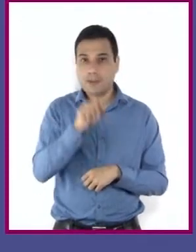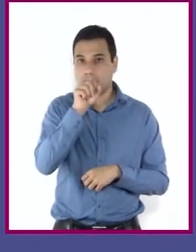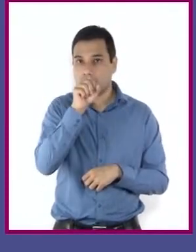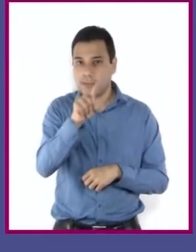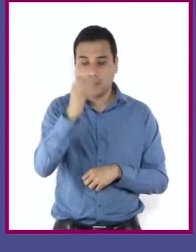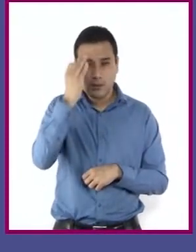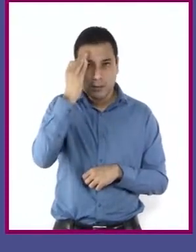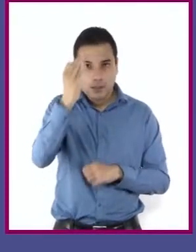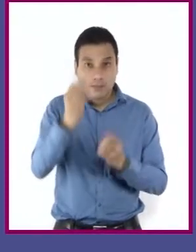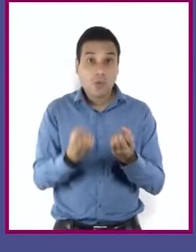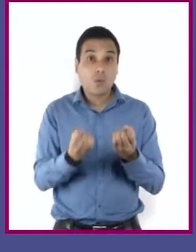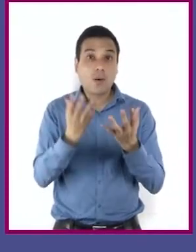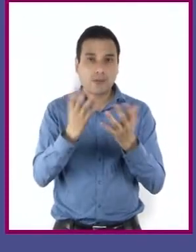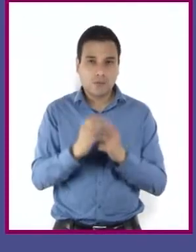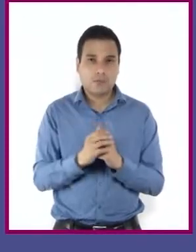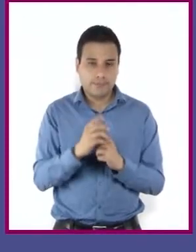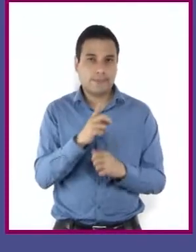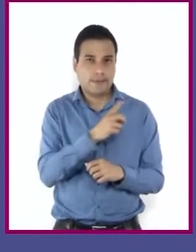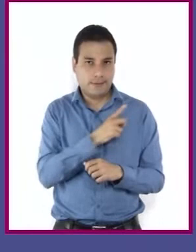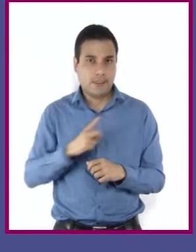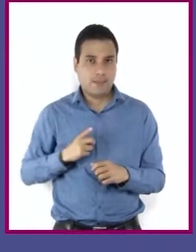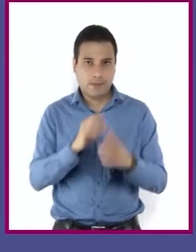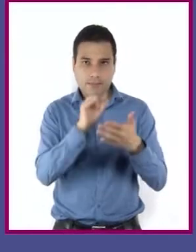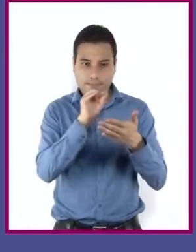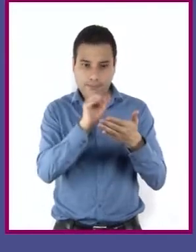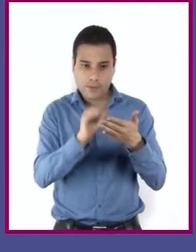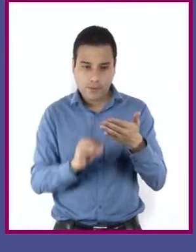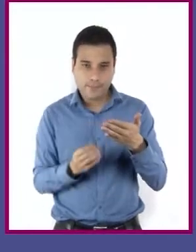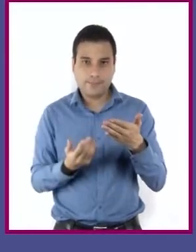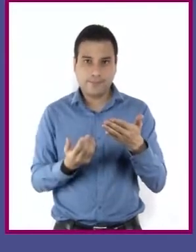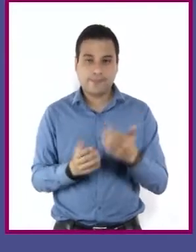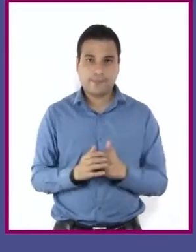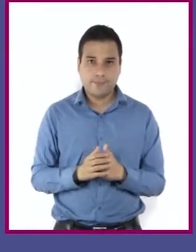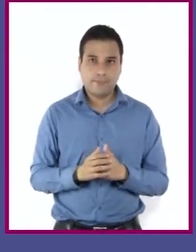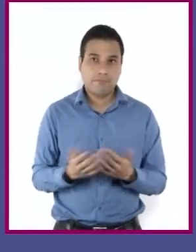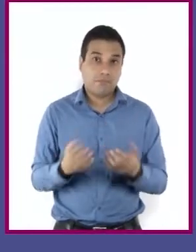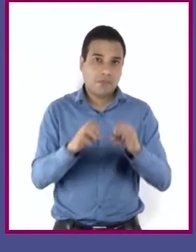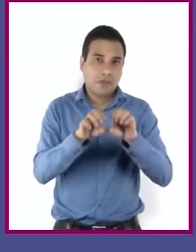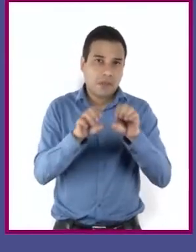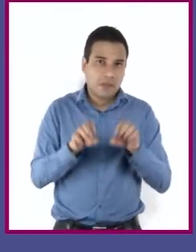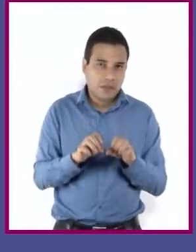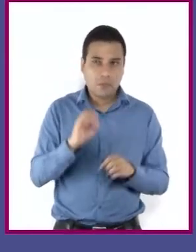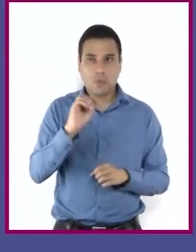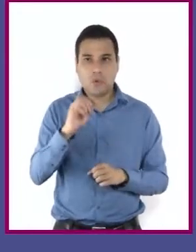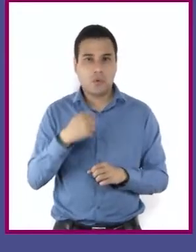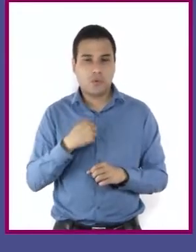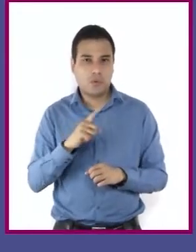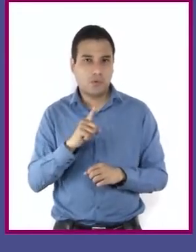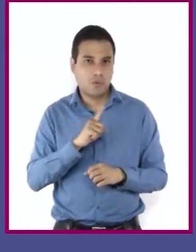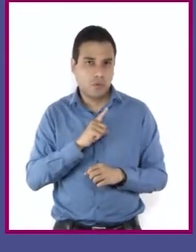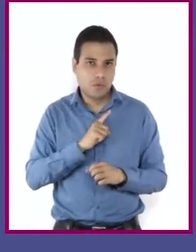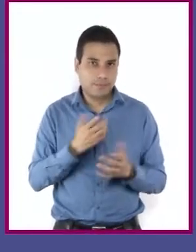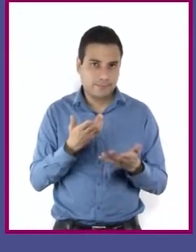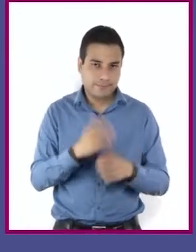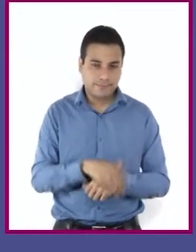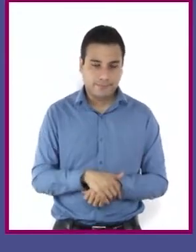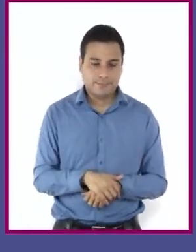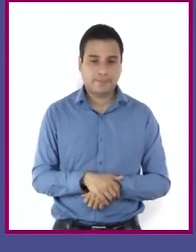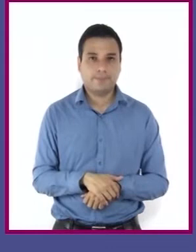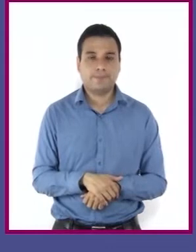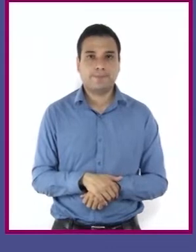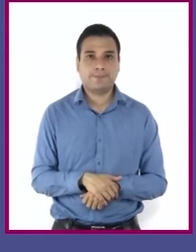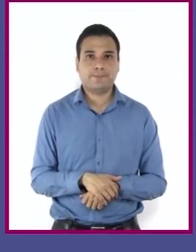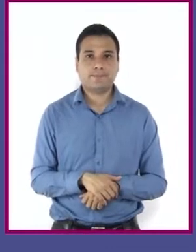que ocupará cada expositor si es en equipo. Si fuera individual, debe mostrar el tiempo que se ocupará en cada